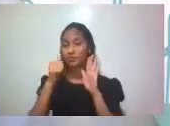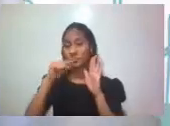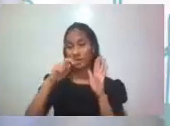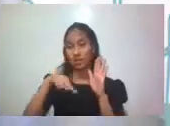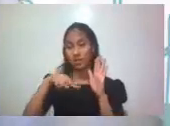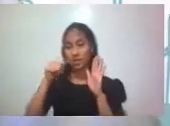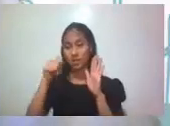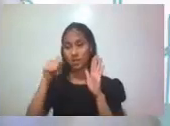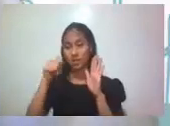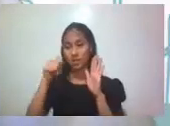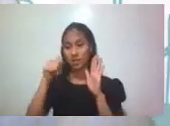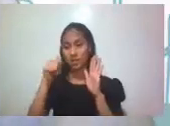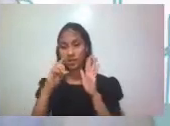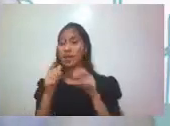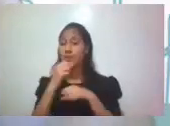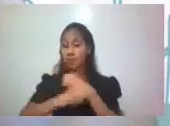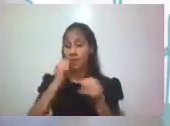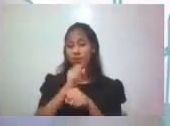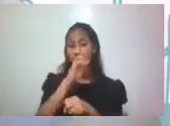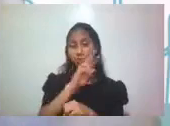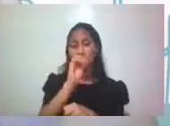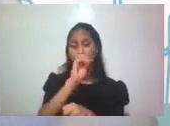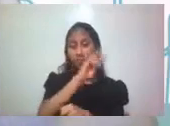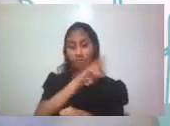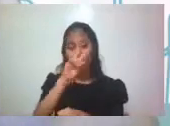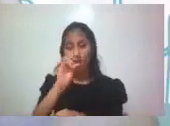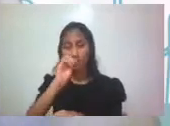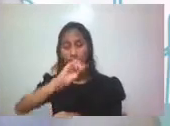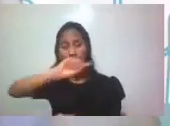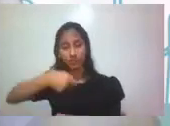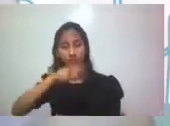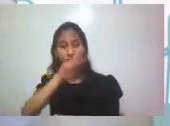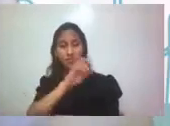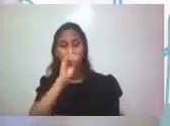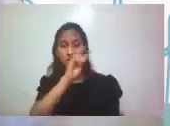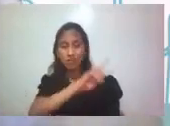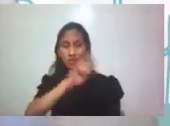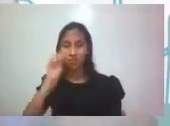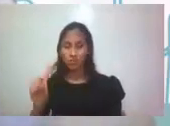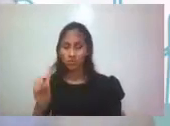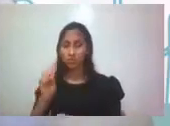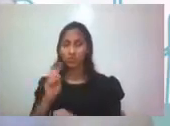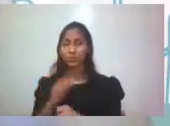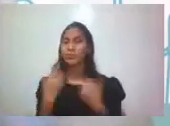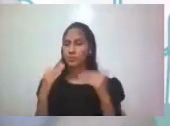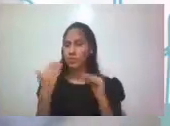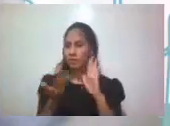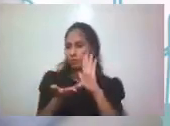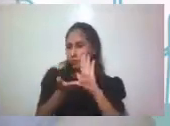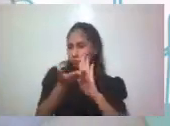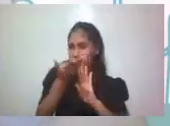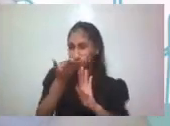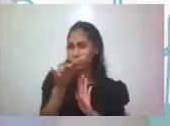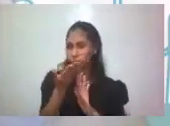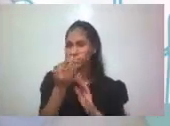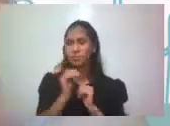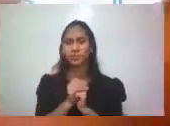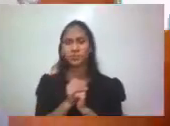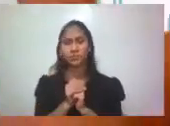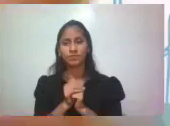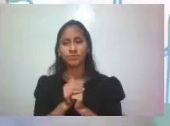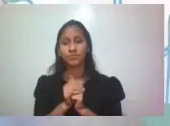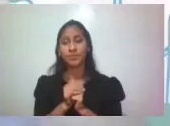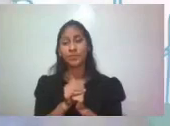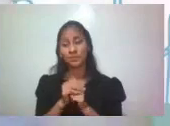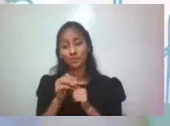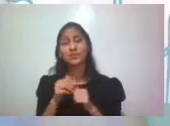2020-2021, ¿no? Estuvo inicialmente proyectada para poder implementar sus acciones en el modo presencial, pero justo